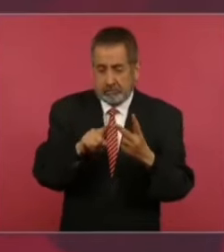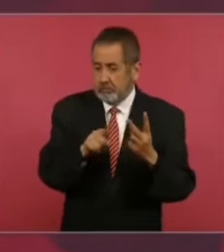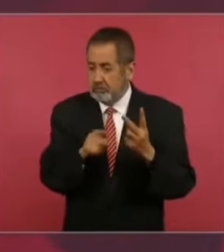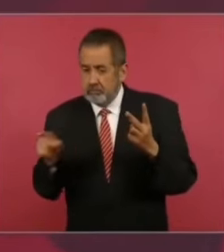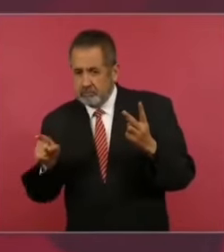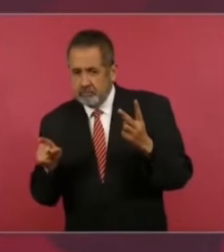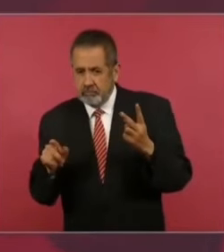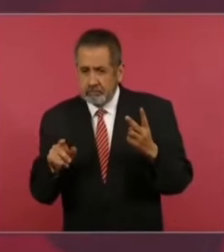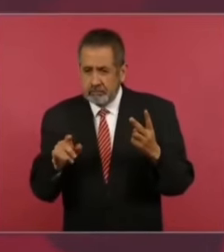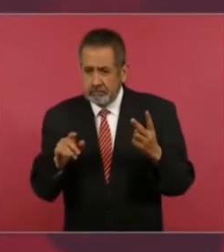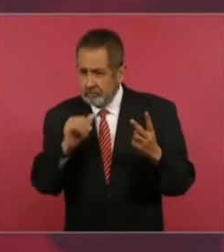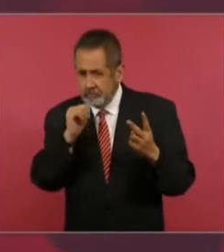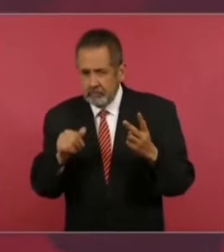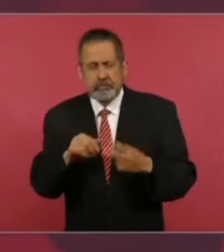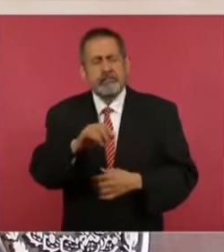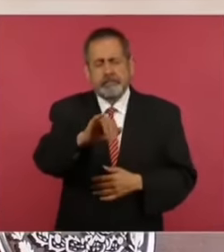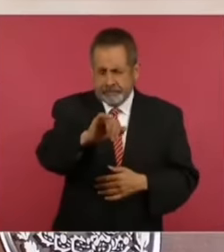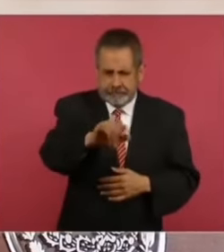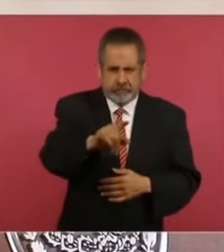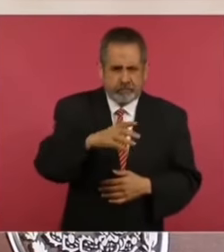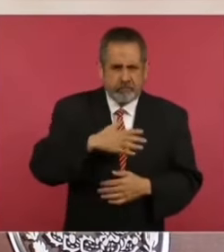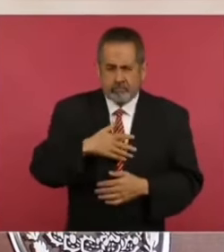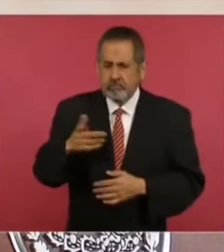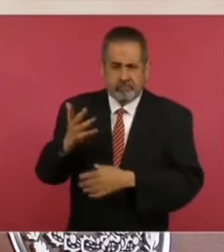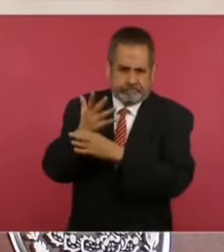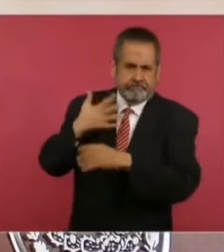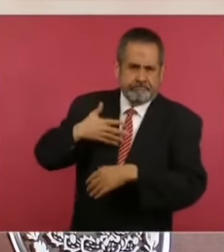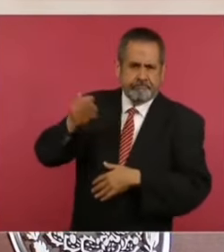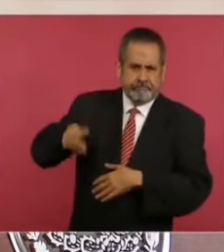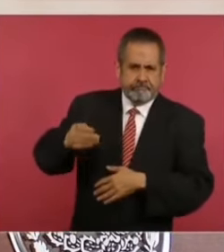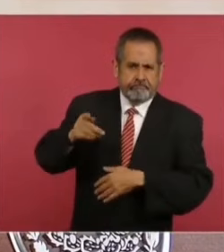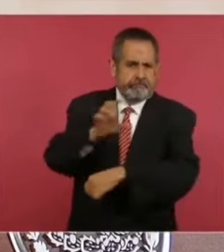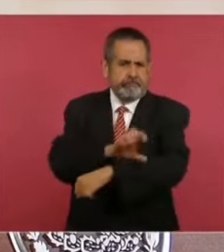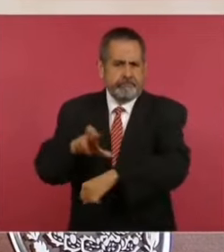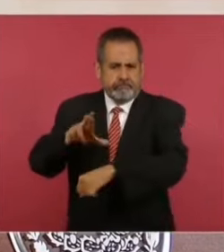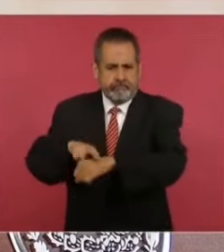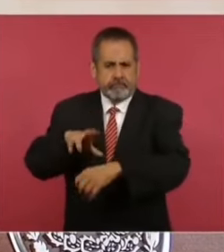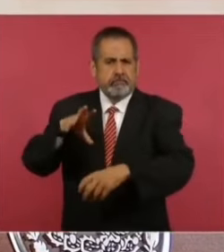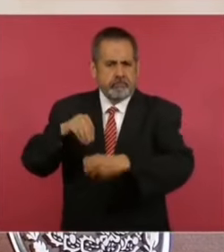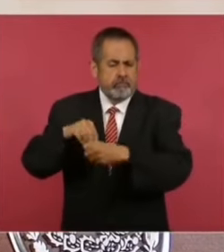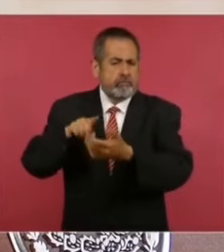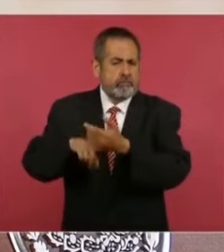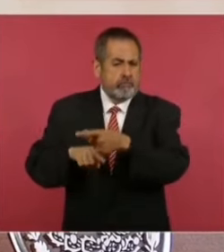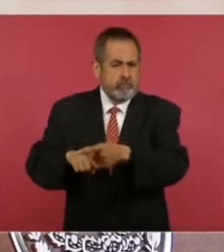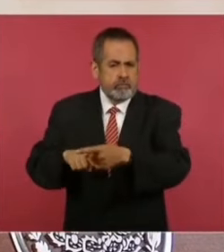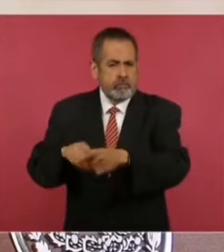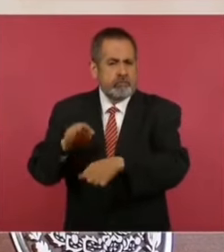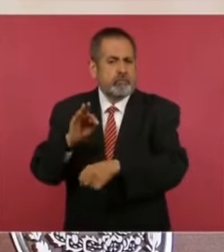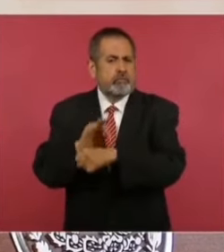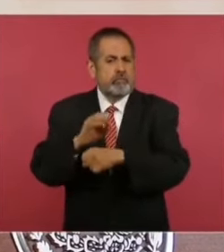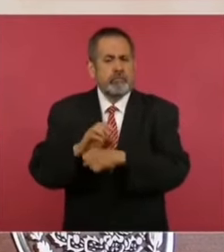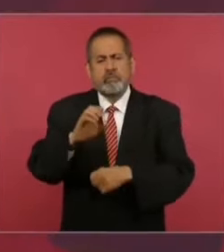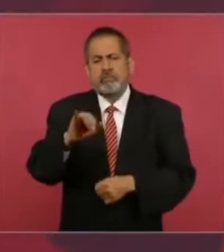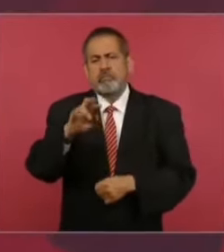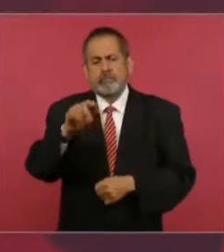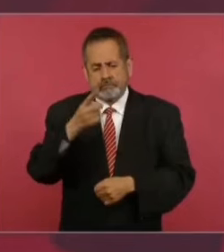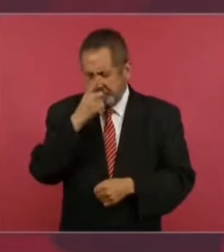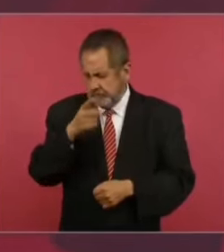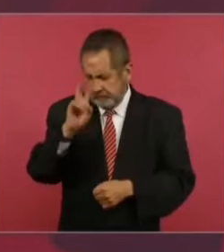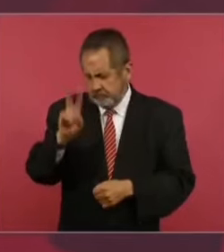es que hubo un error, lo aceptó la coordinadora de protección